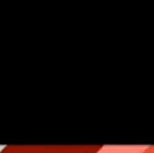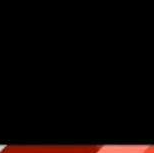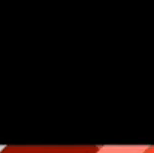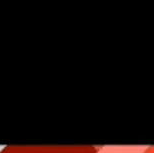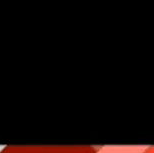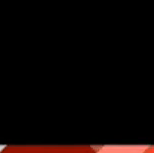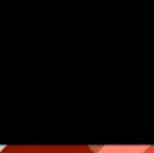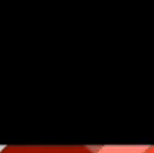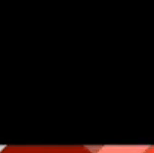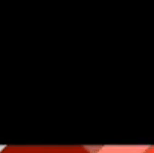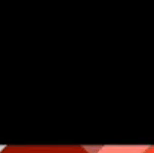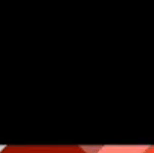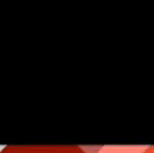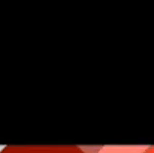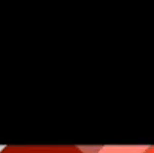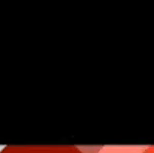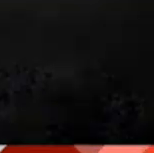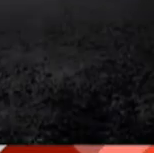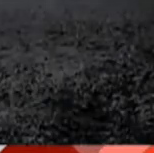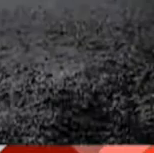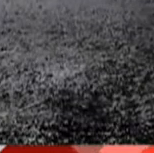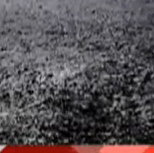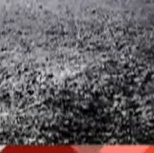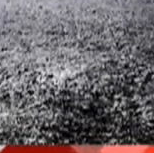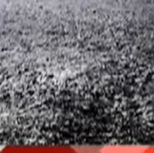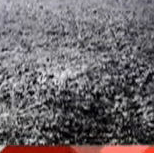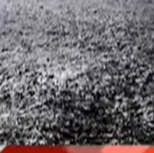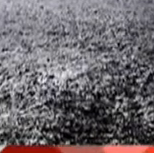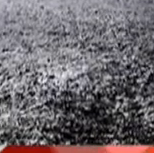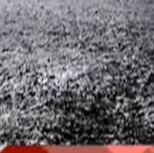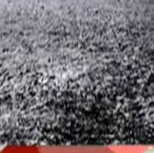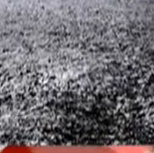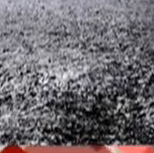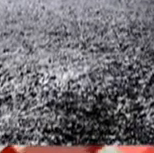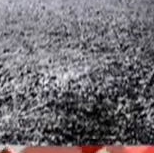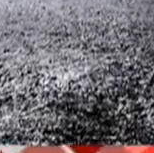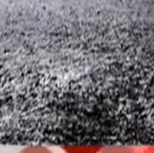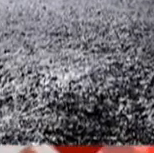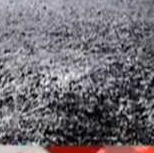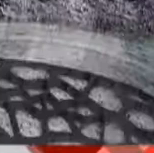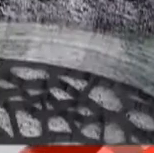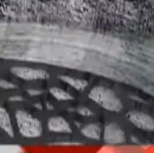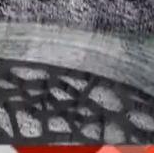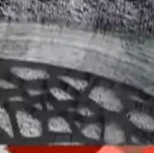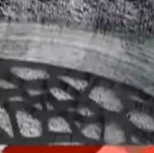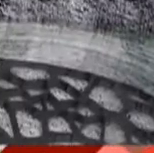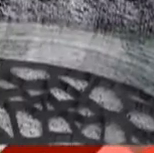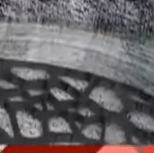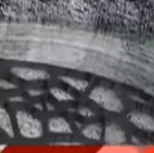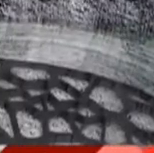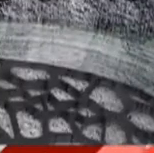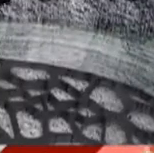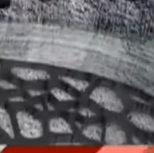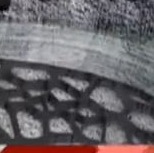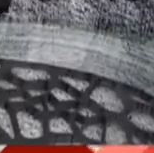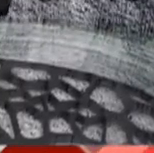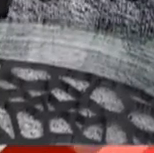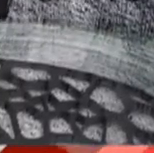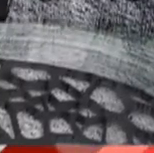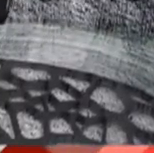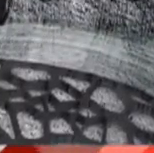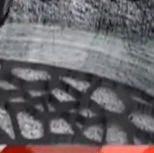nueva estación espacial en la órbita lunar. El proyecto sigue los pasos de la Estación Espacial Internacional, que dejará de funcionar